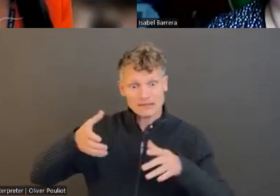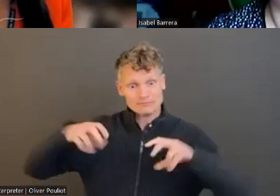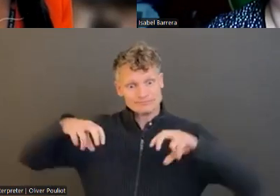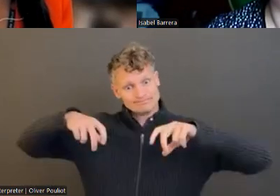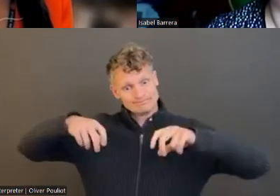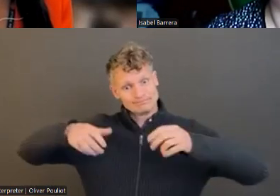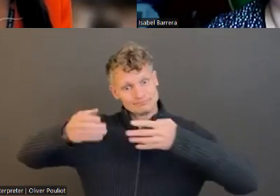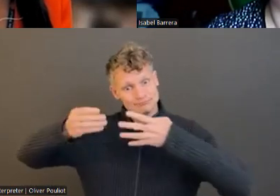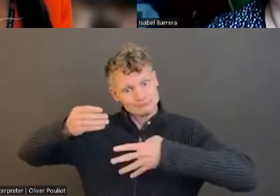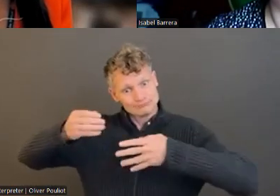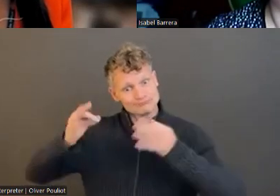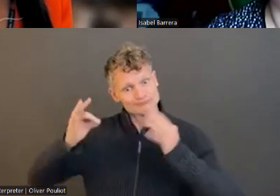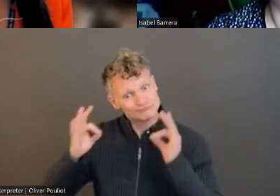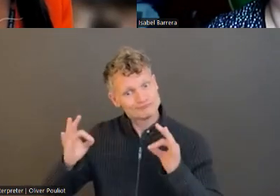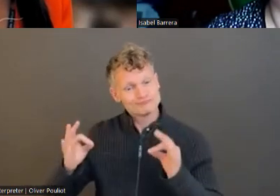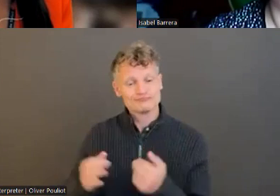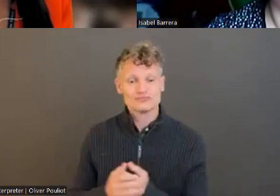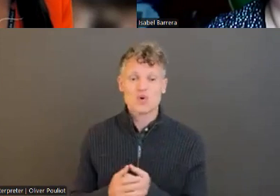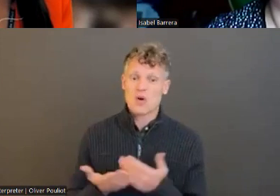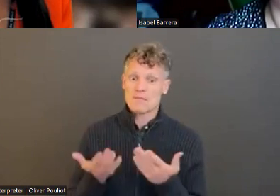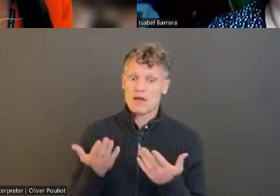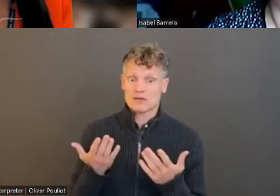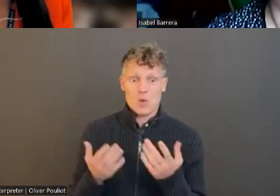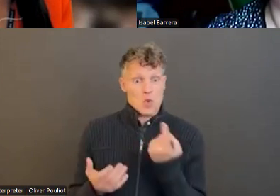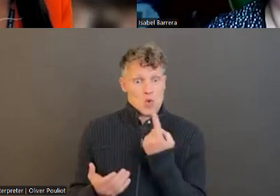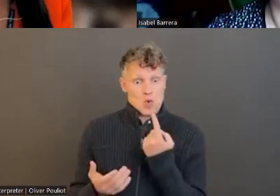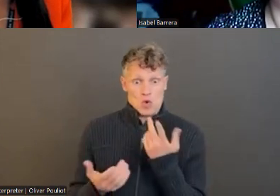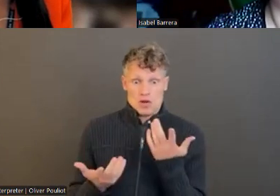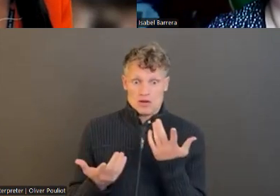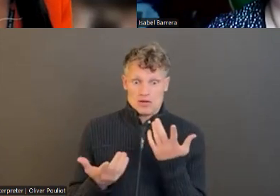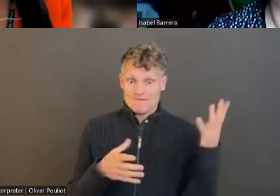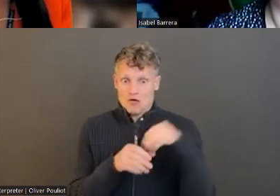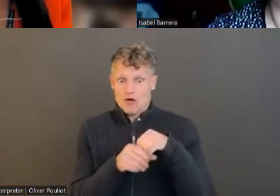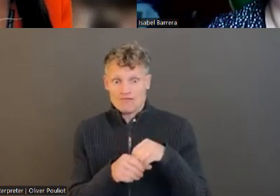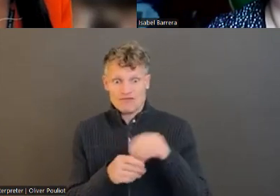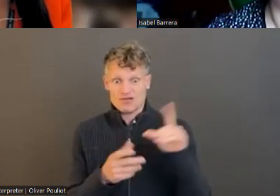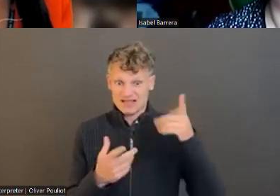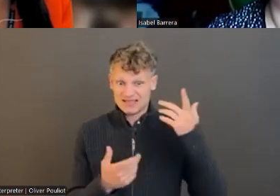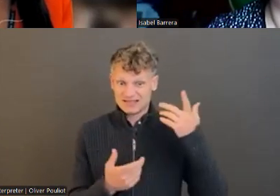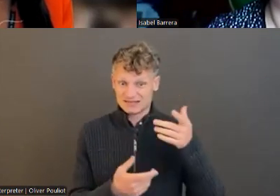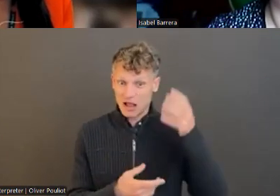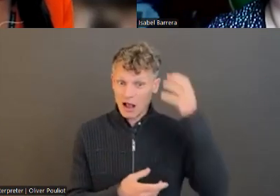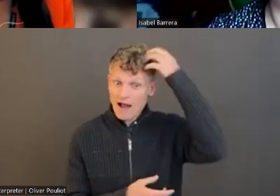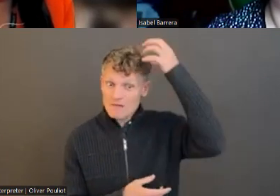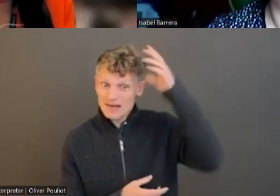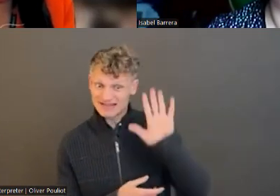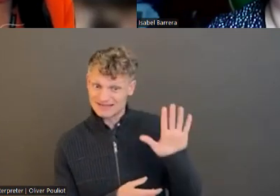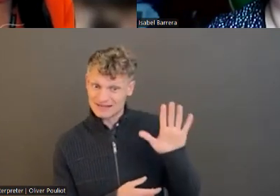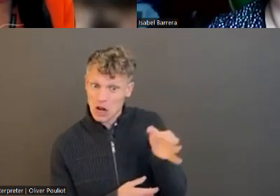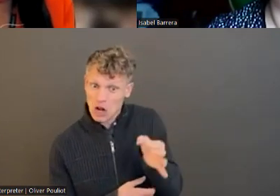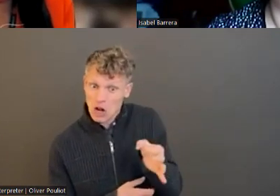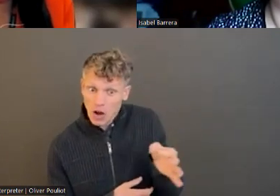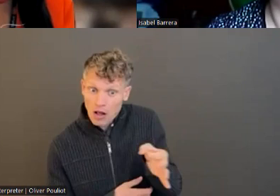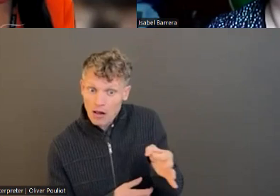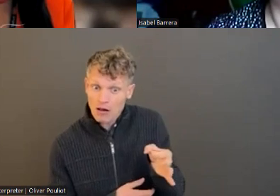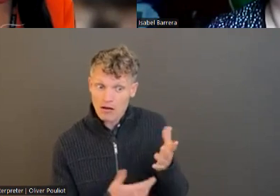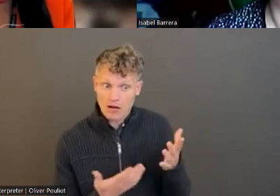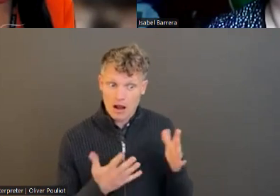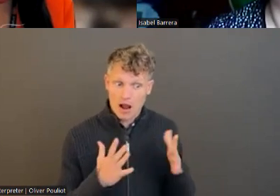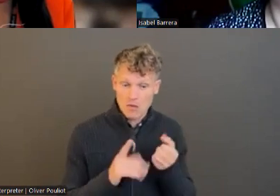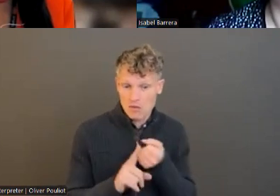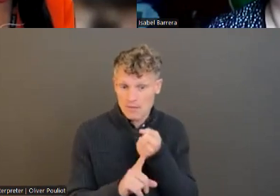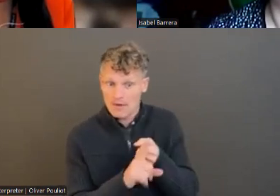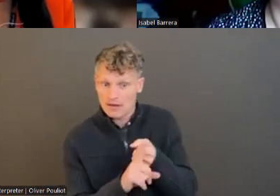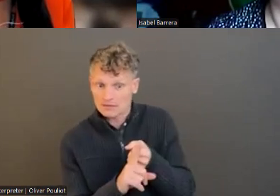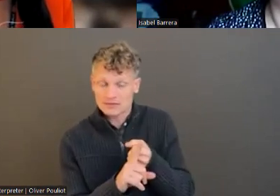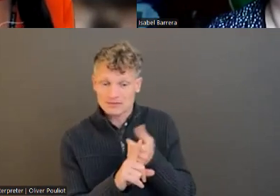libre y cuáles son las soluciones. Yo personalmente he estado en los niveles locales en poblaciones indígenas, por ejemplo,